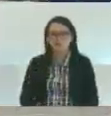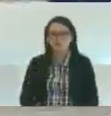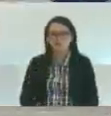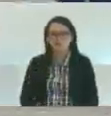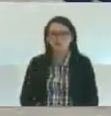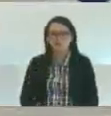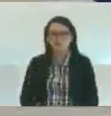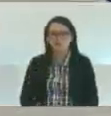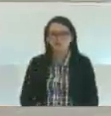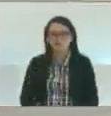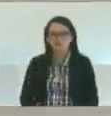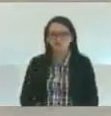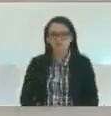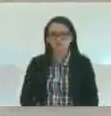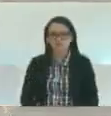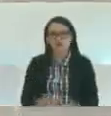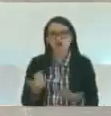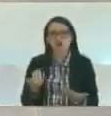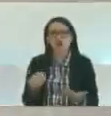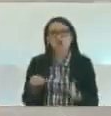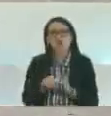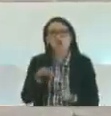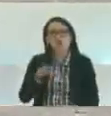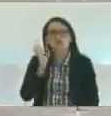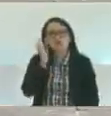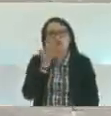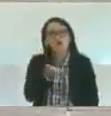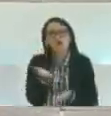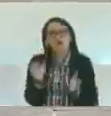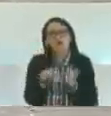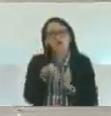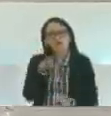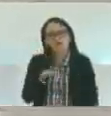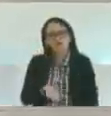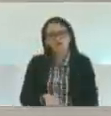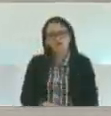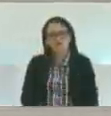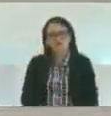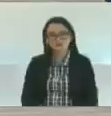A ver, ¿a dónde están las mujeres?